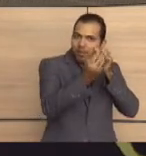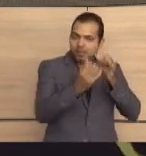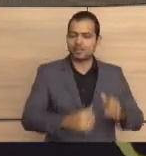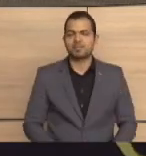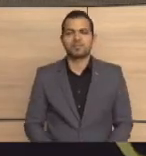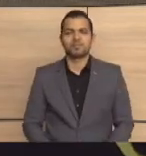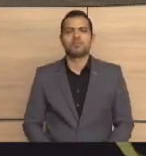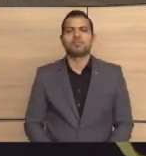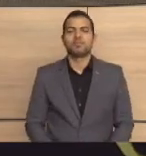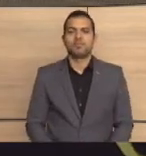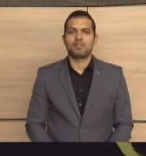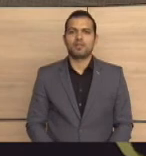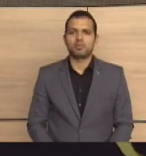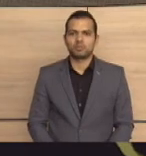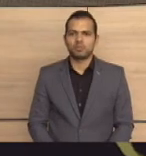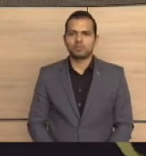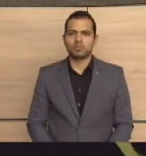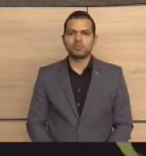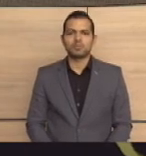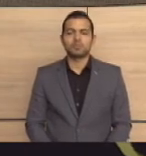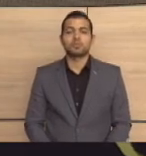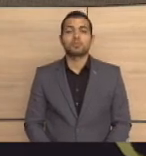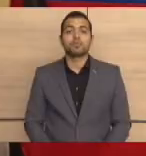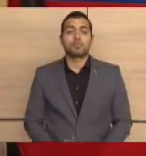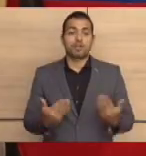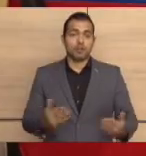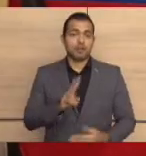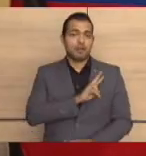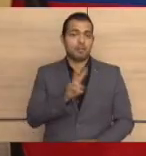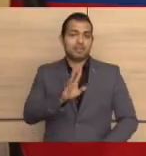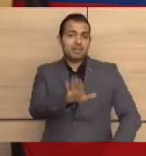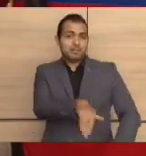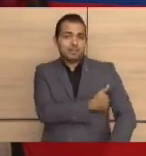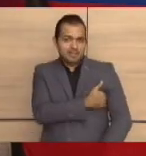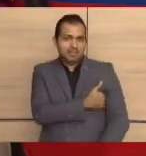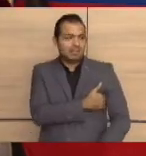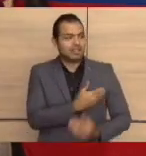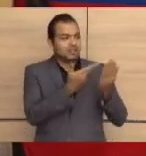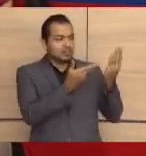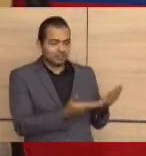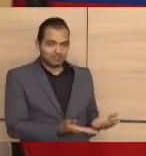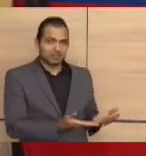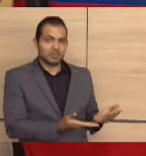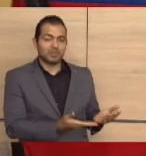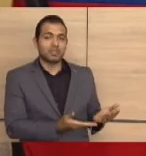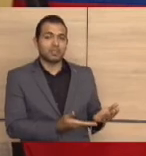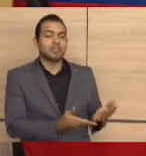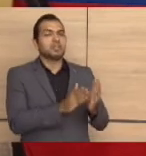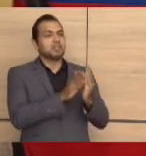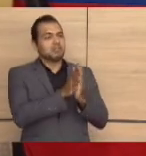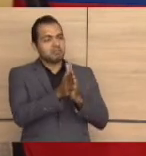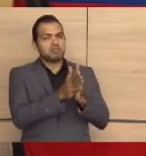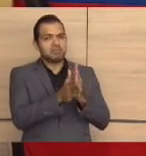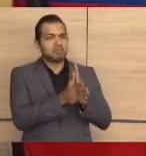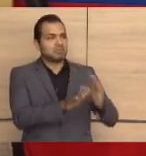Bueno, antes de escuchar a la viceministra, no podemos dejar de lado estas palabras de las cuales yo rescataría